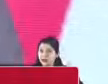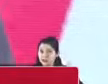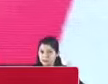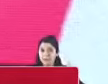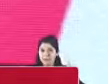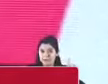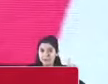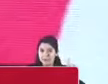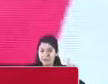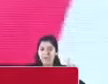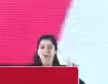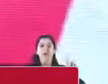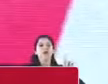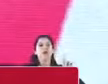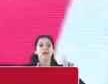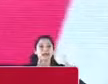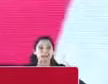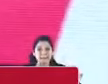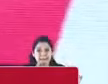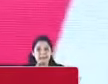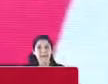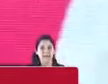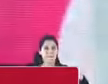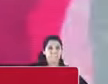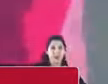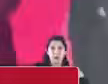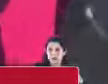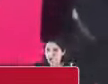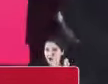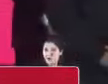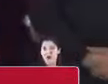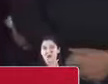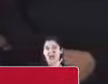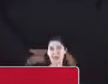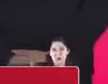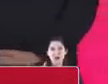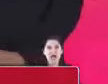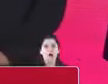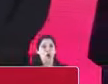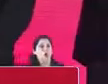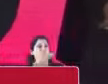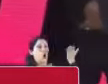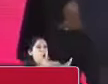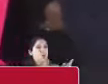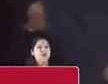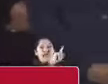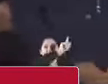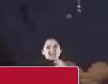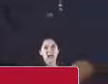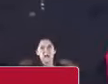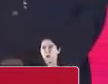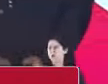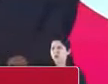pero cuando si se utiliza desde la política la denuncia se judicializa la política y se utiliza el poder judicial